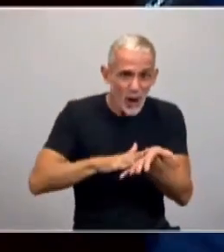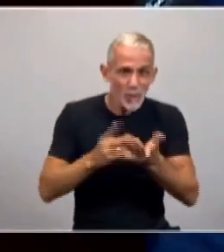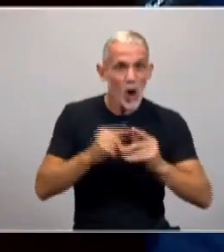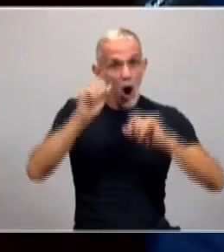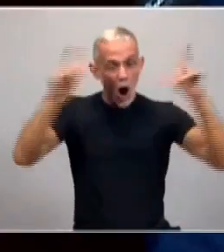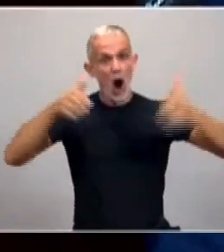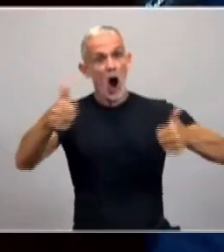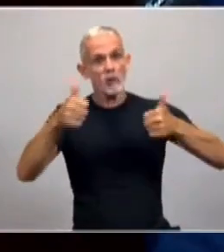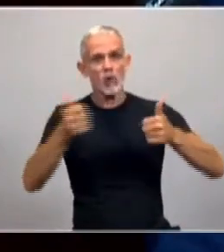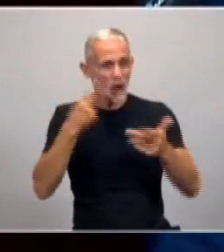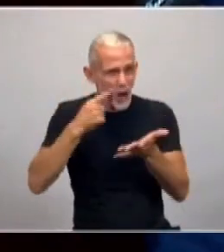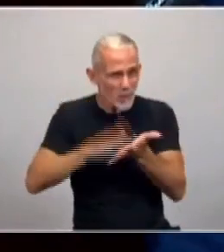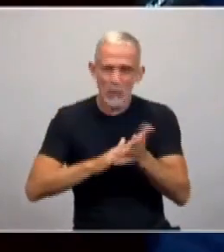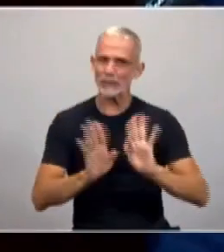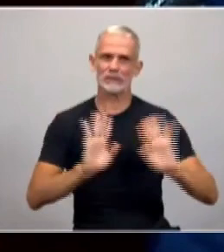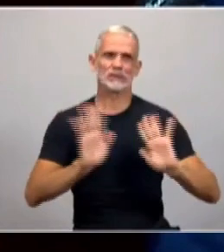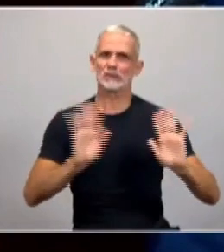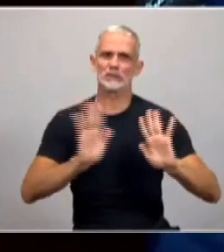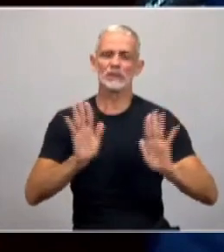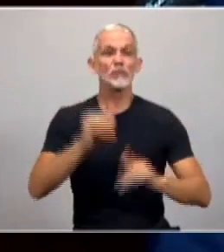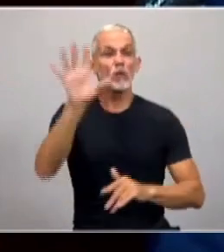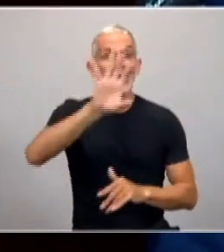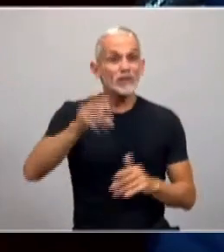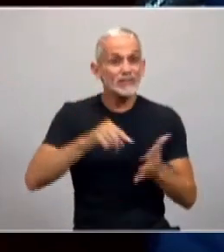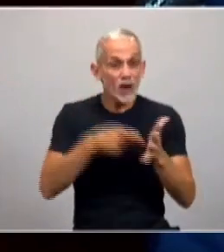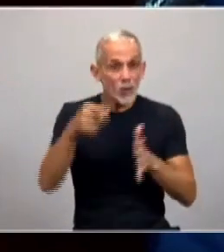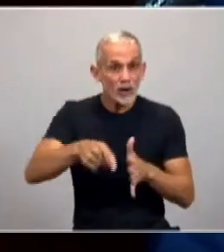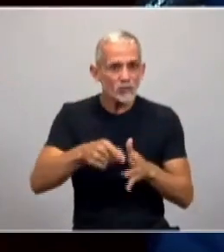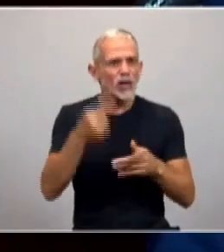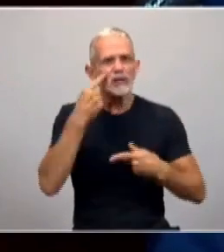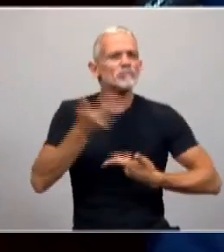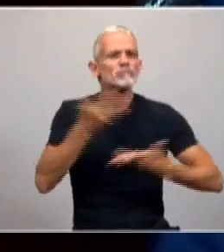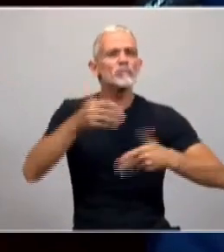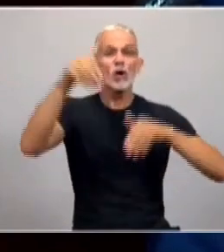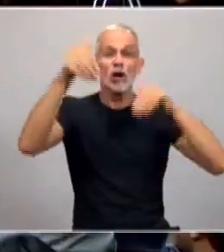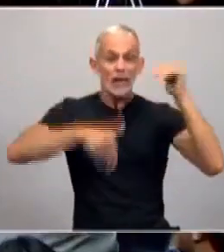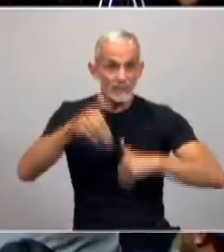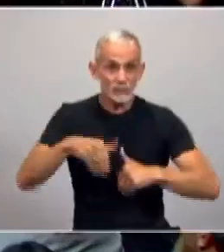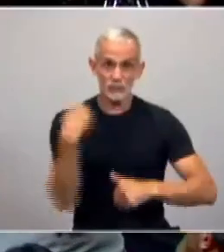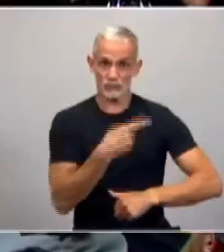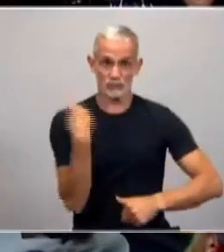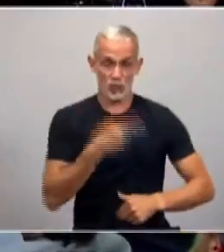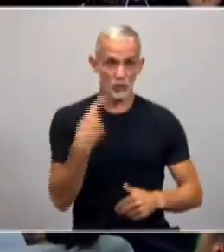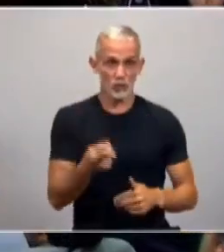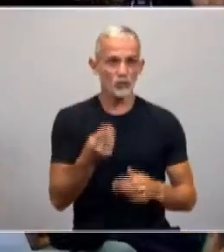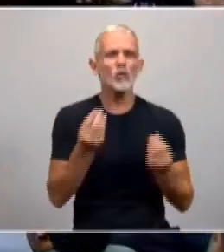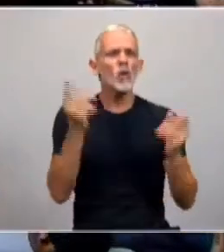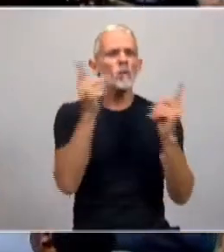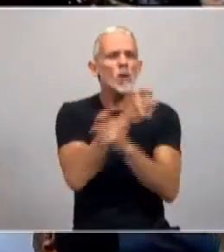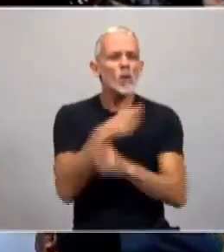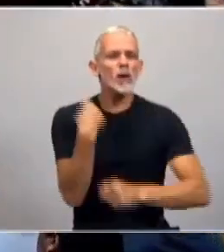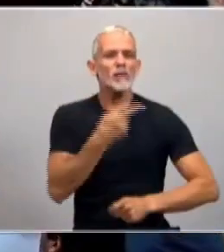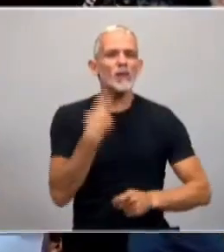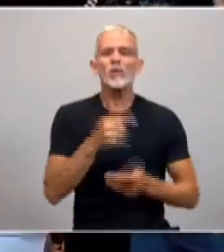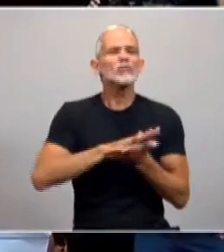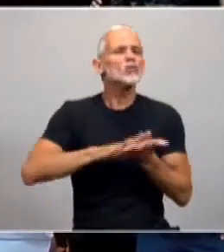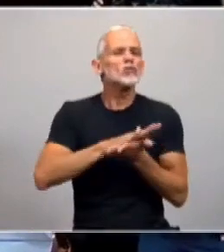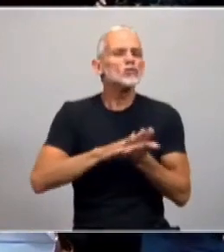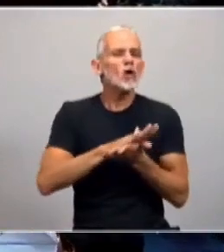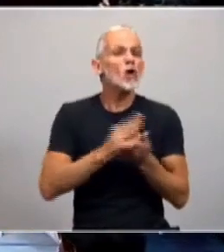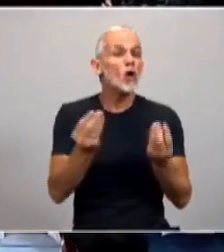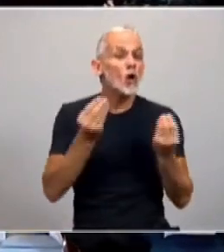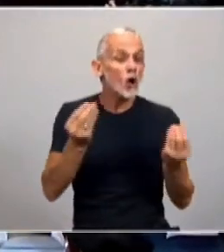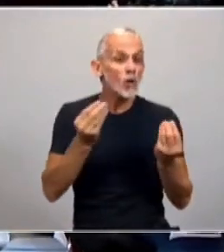por impactantes que parezcan. Los bonaerenses decidieron y expresaron contundentemente que los problemas no se